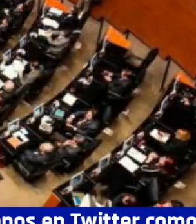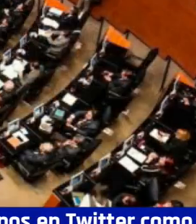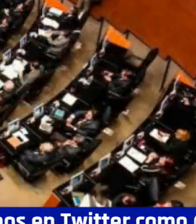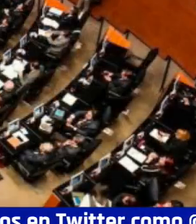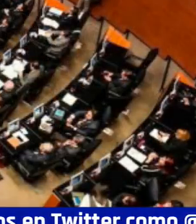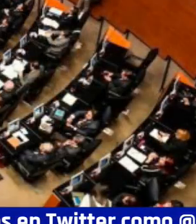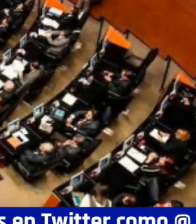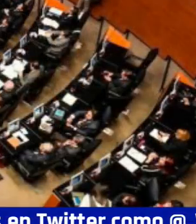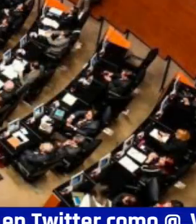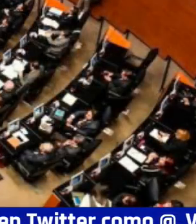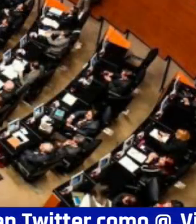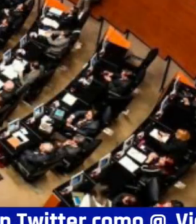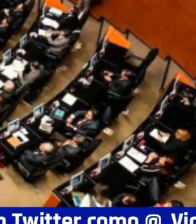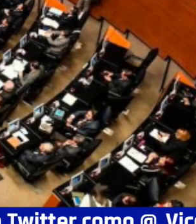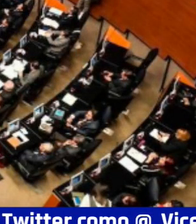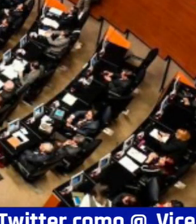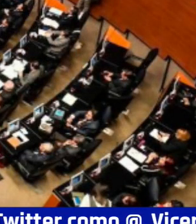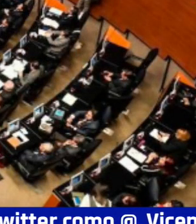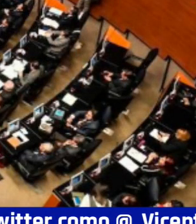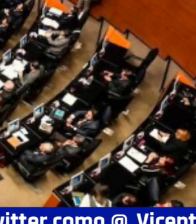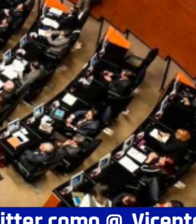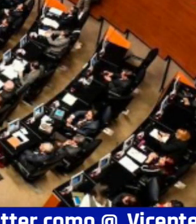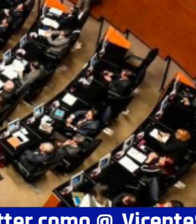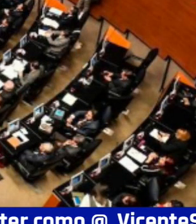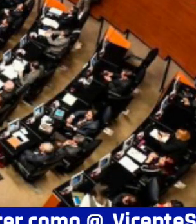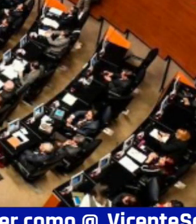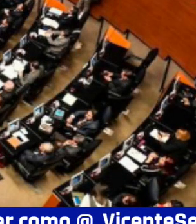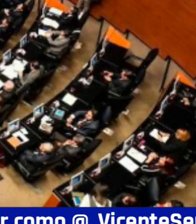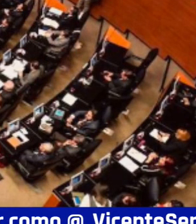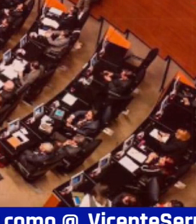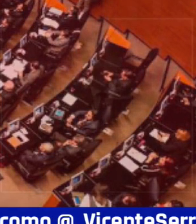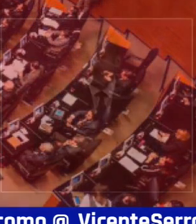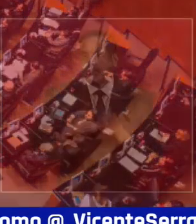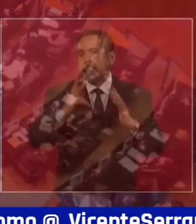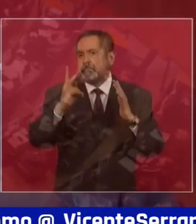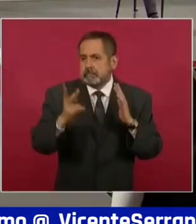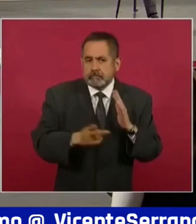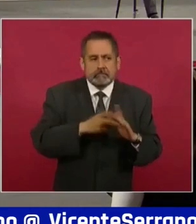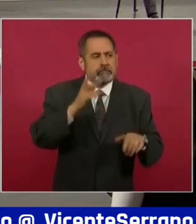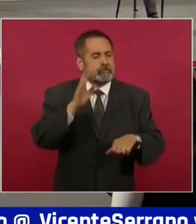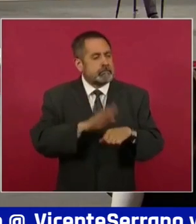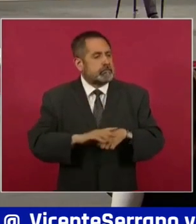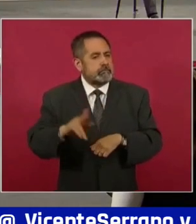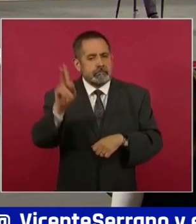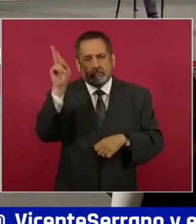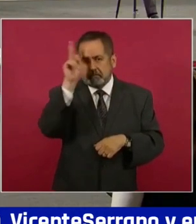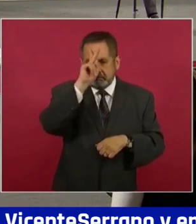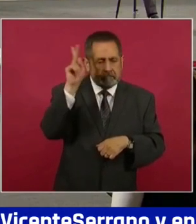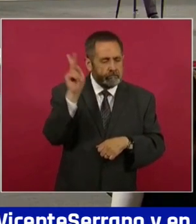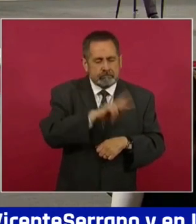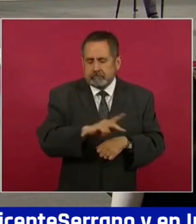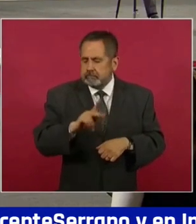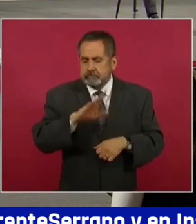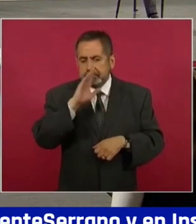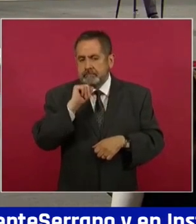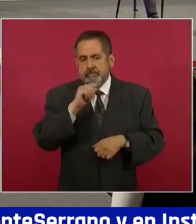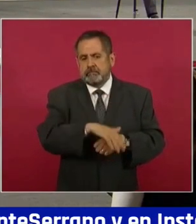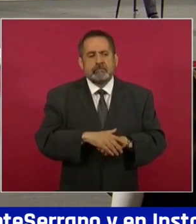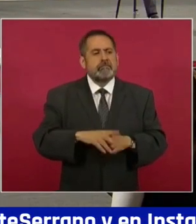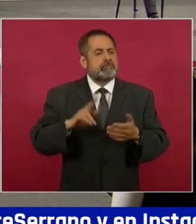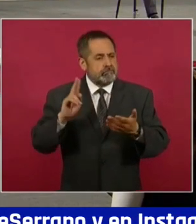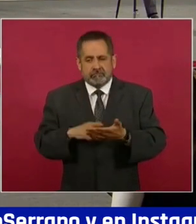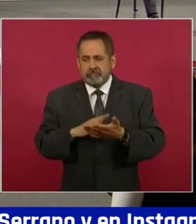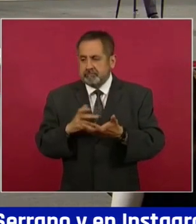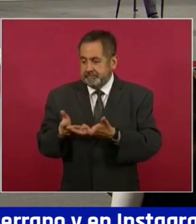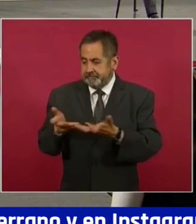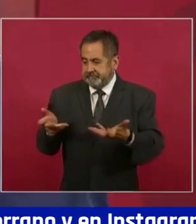Le digo, el presidente da a conocer que fueron 275 diputados de Morena los que votaron, Morena, Partido del Trabajo y Partido Verde